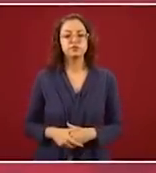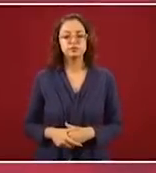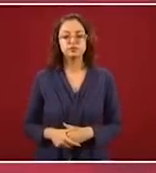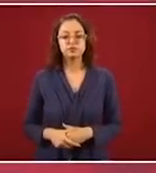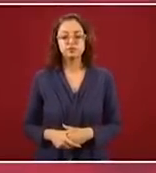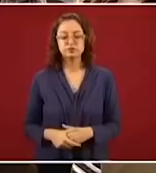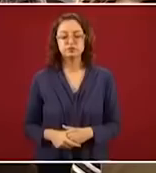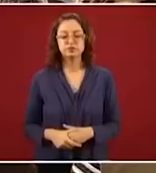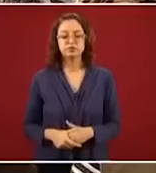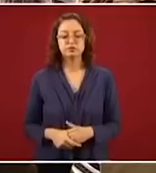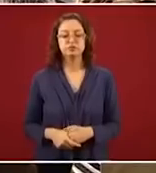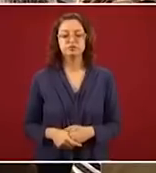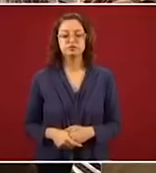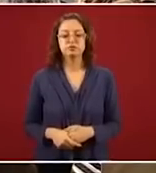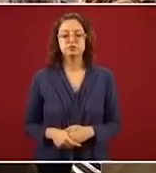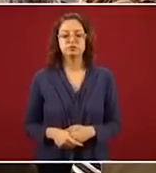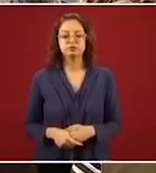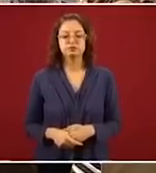esto varía,